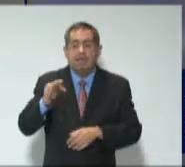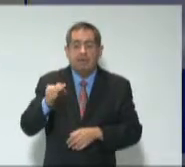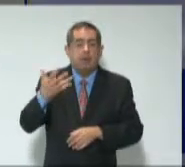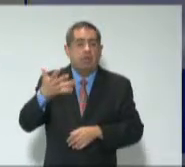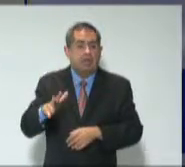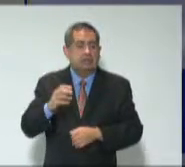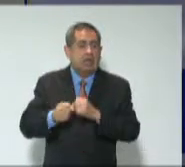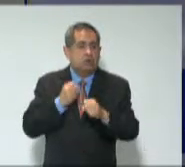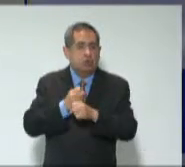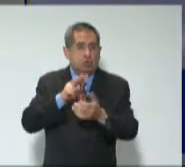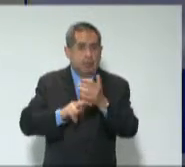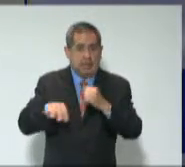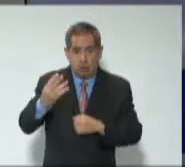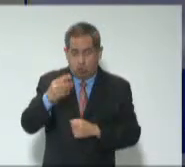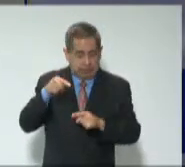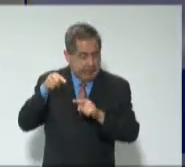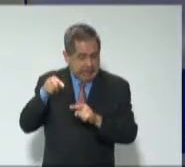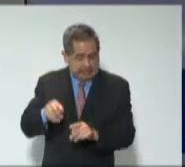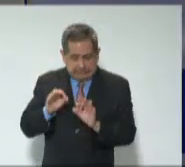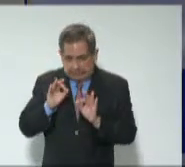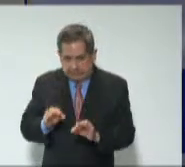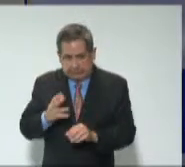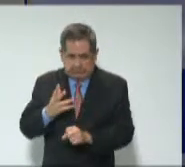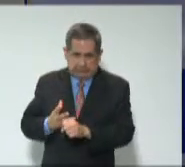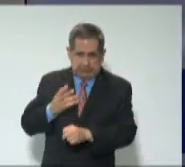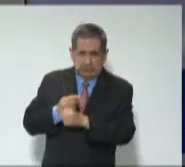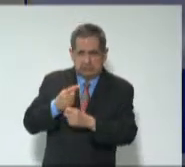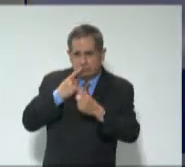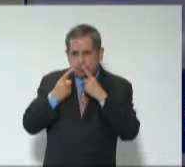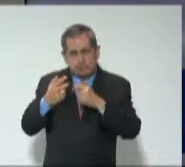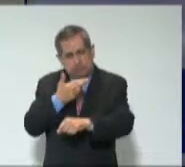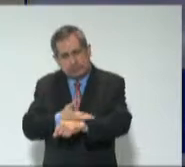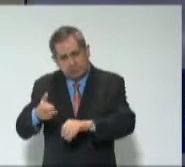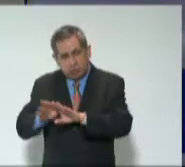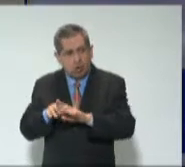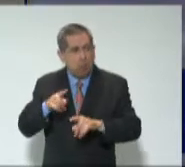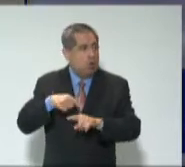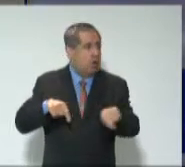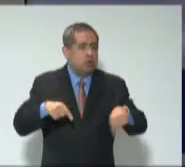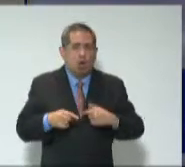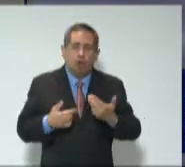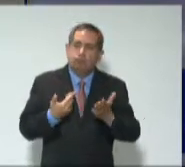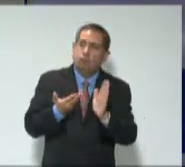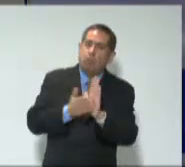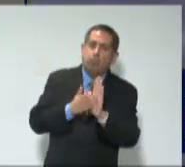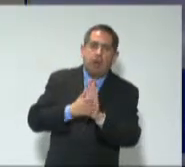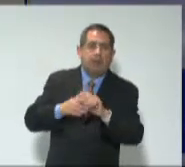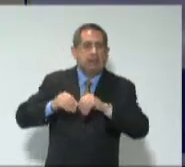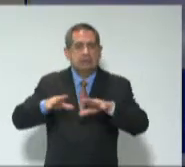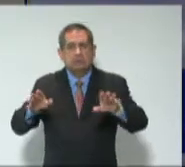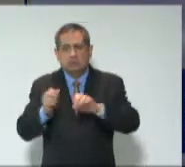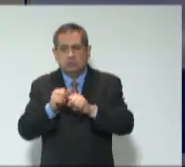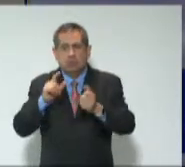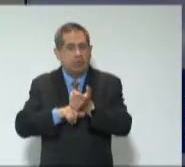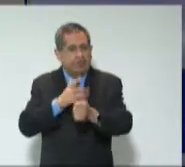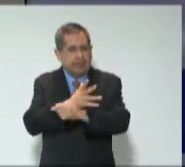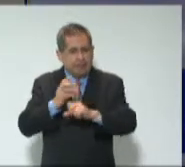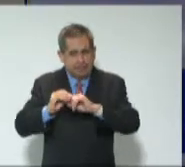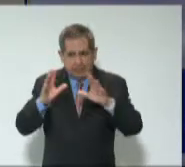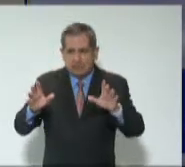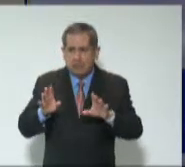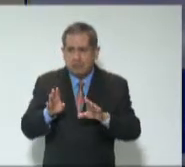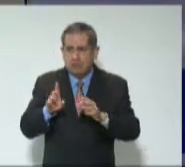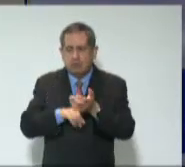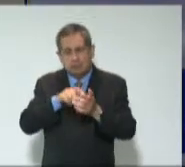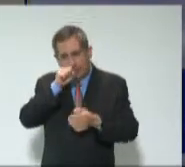de 2014 para fortalecer los mecanismos de rendición de cuentas a través de la transparencia